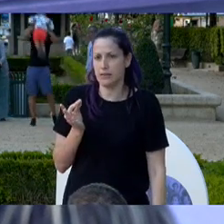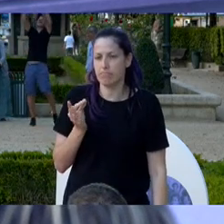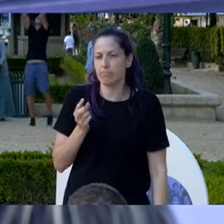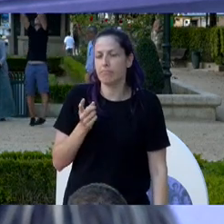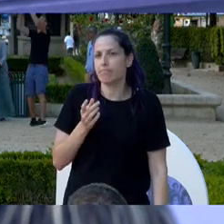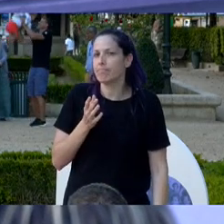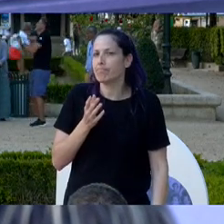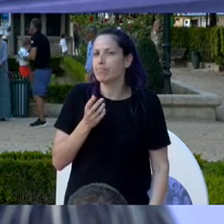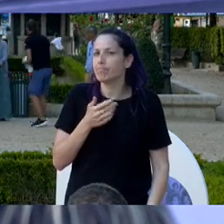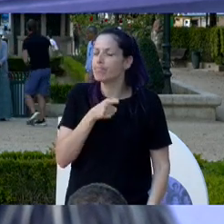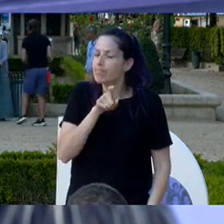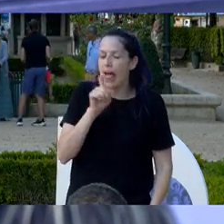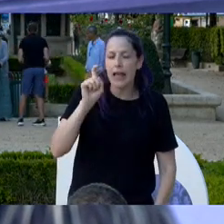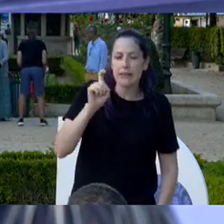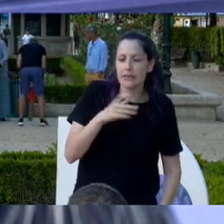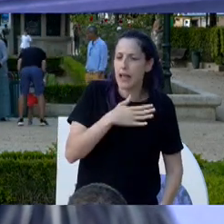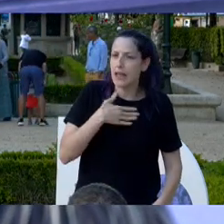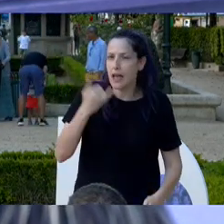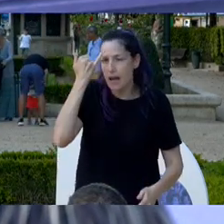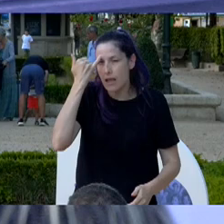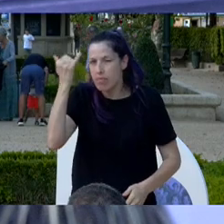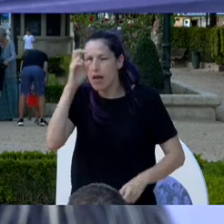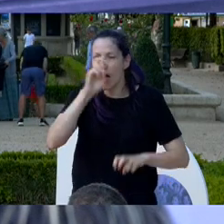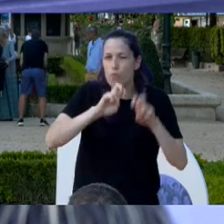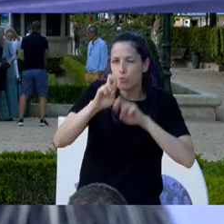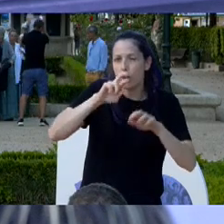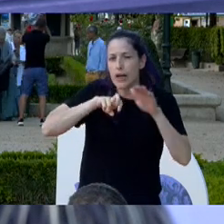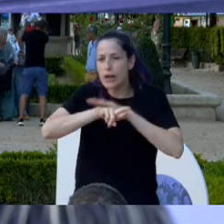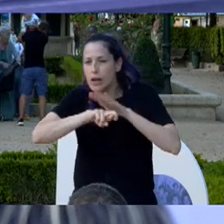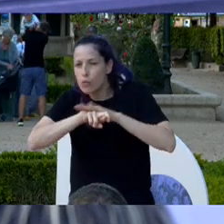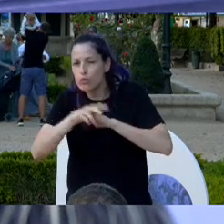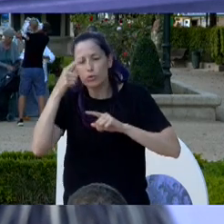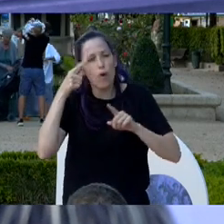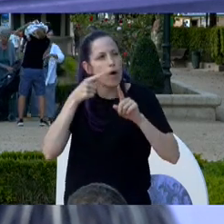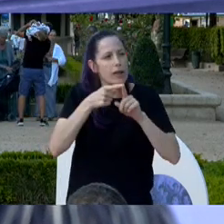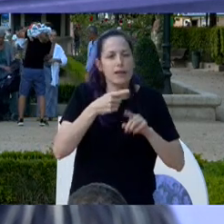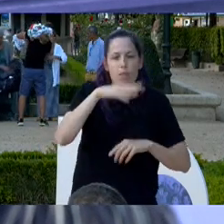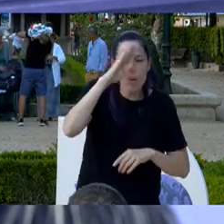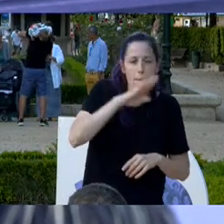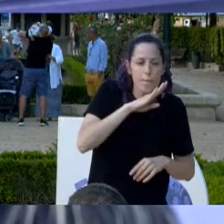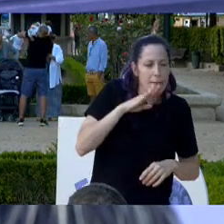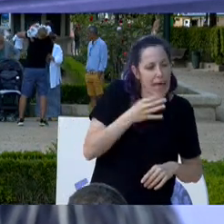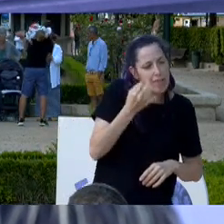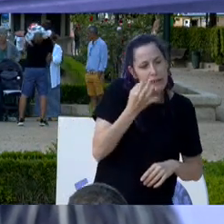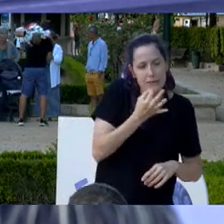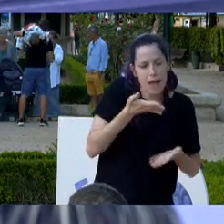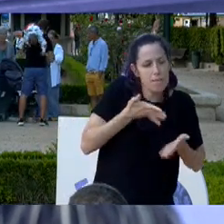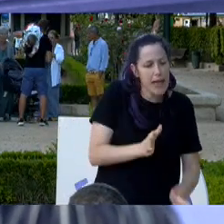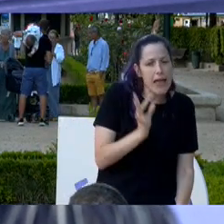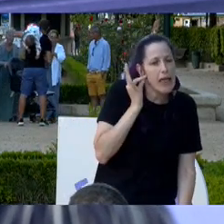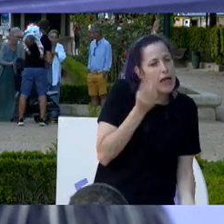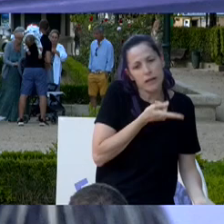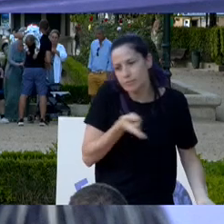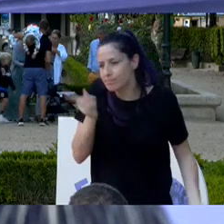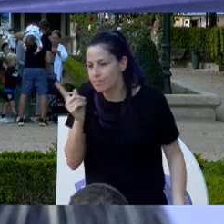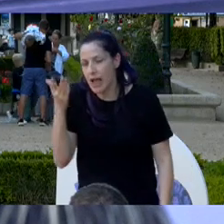idear, buscar, non, na súa cabeza recursos para convencer a nais e pais de mandar as rapazas ás escolas. E todo iso, pues,